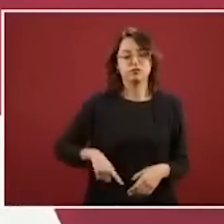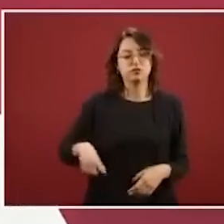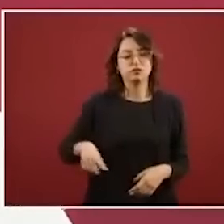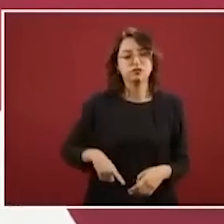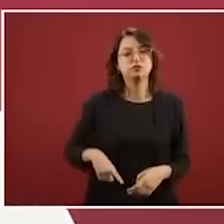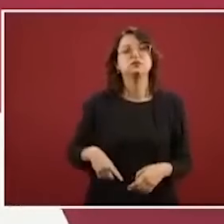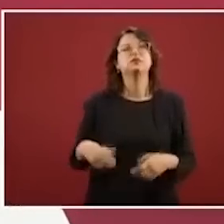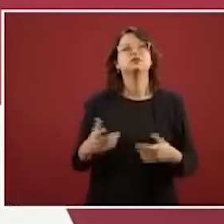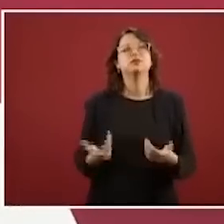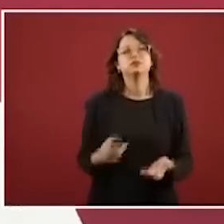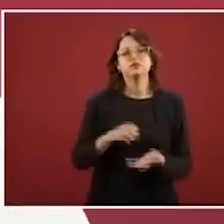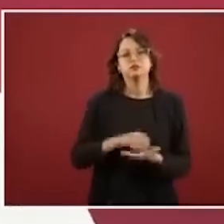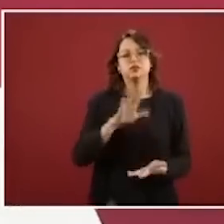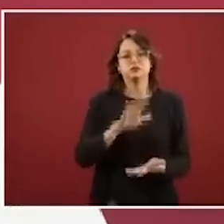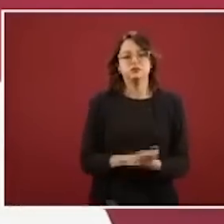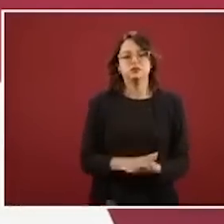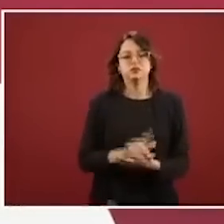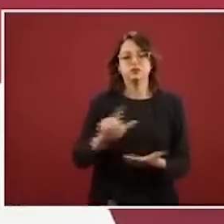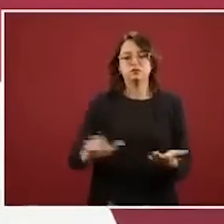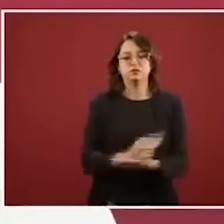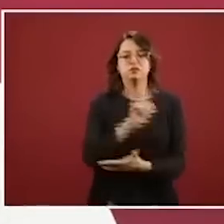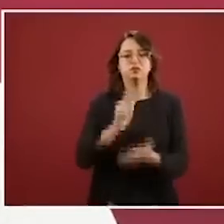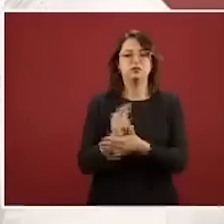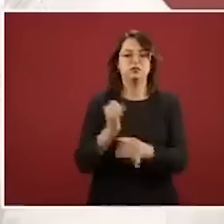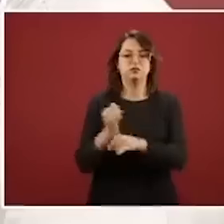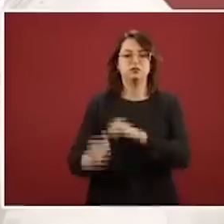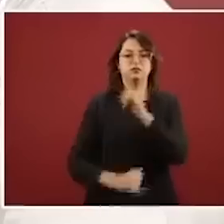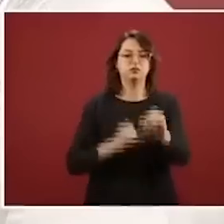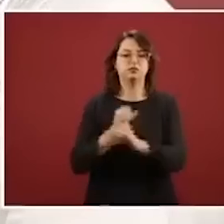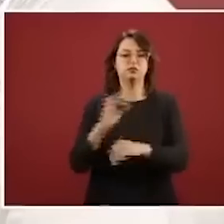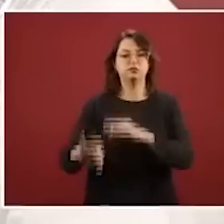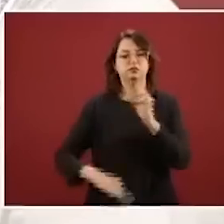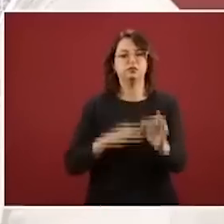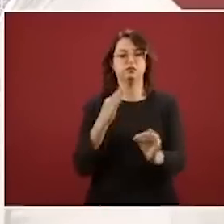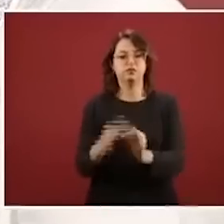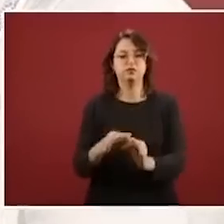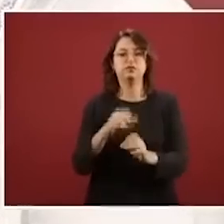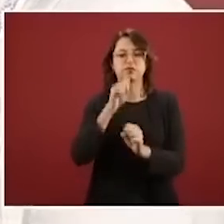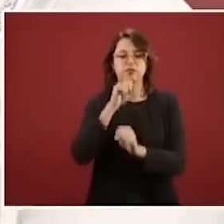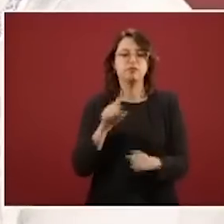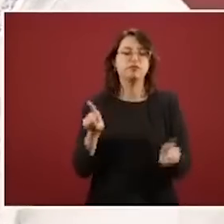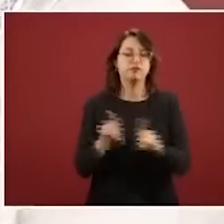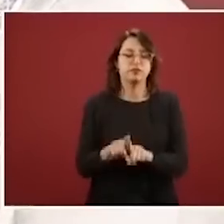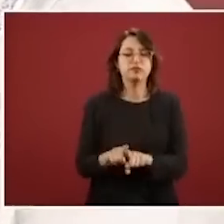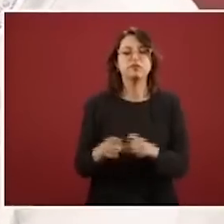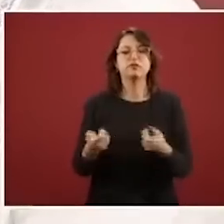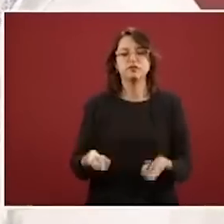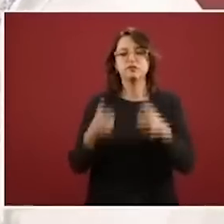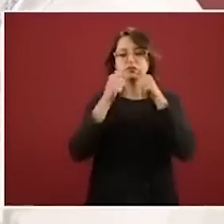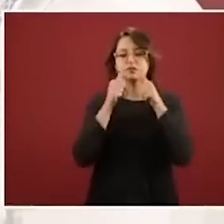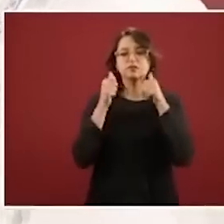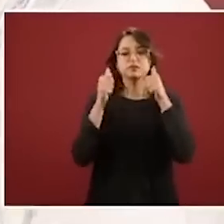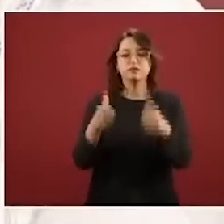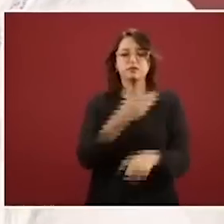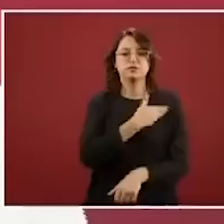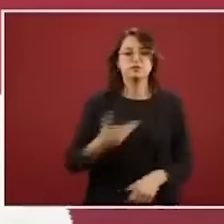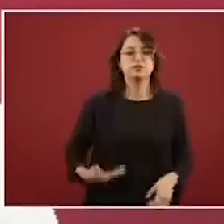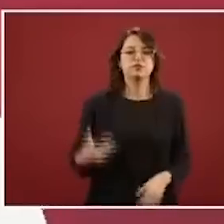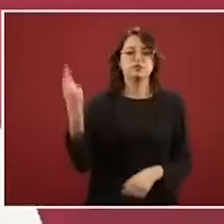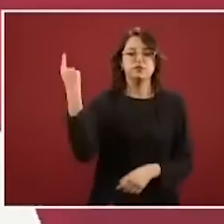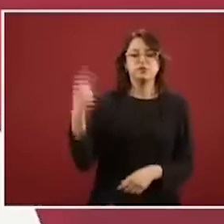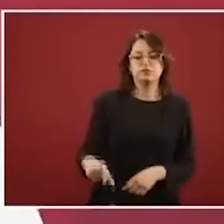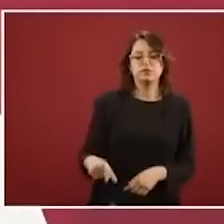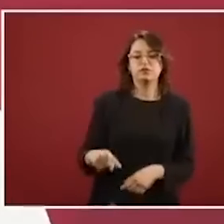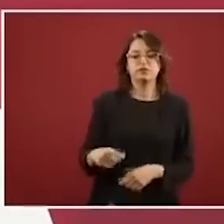lo que establece la legislación internacional en la materia y, sobre todo, atendiendo esta instrucción del señor